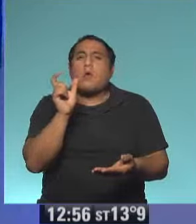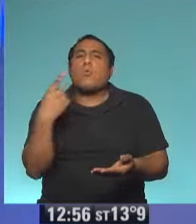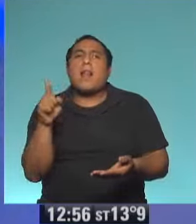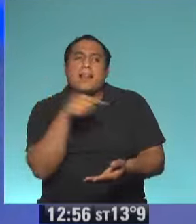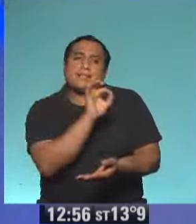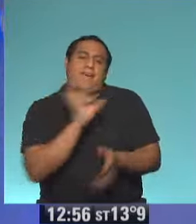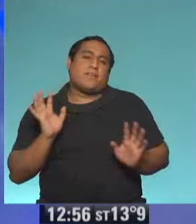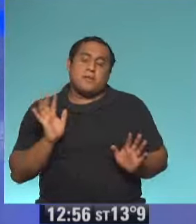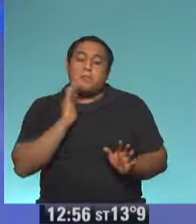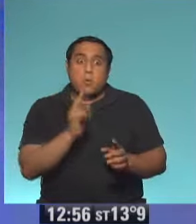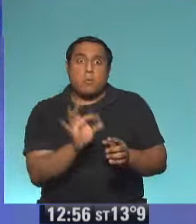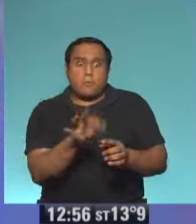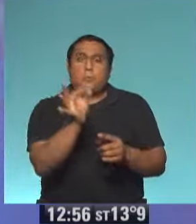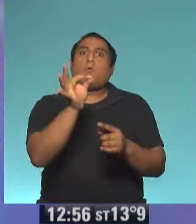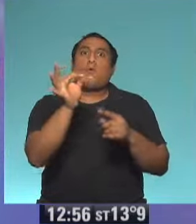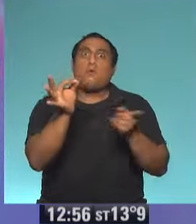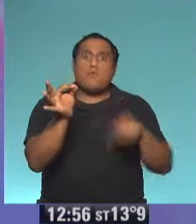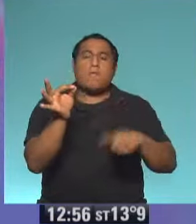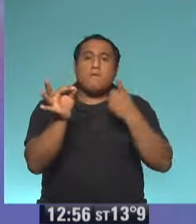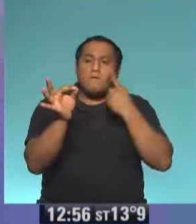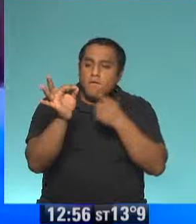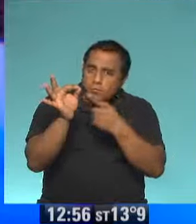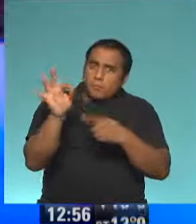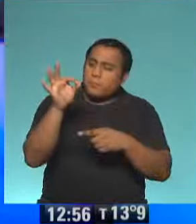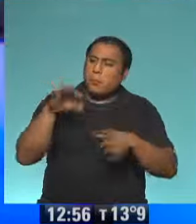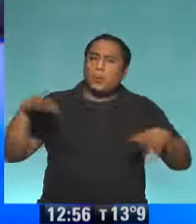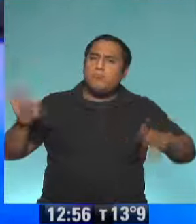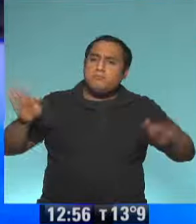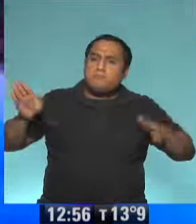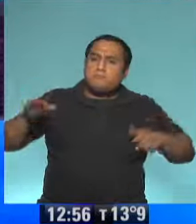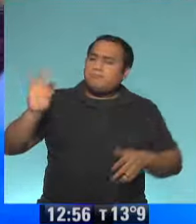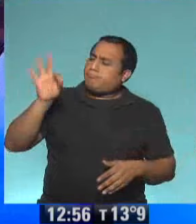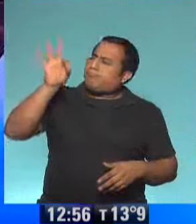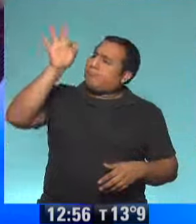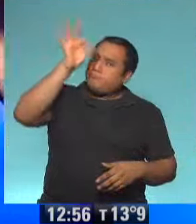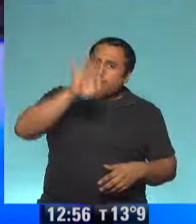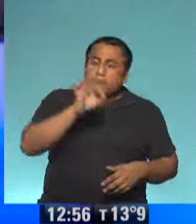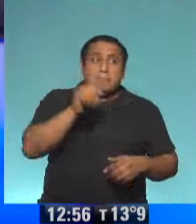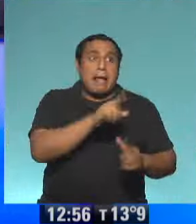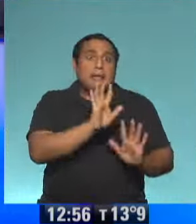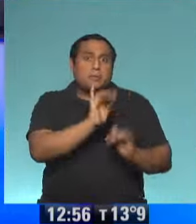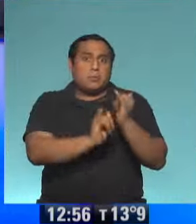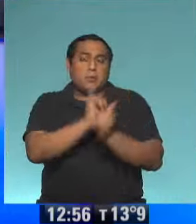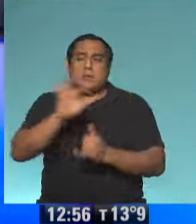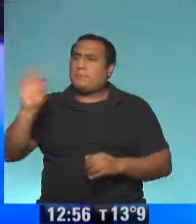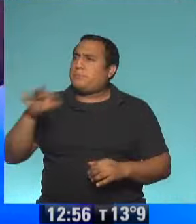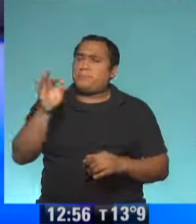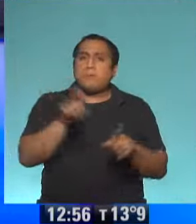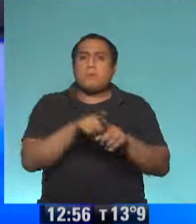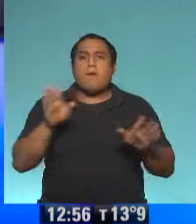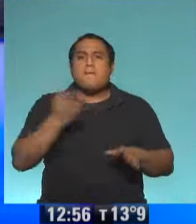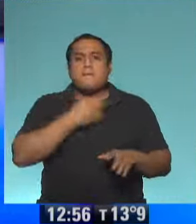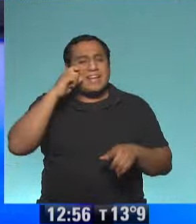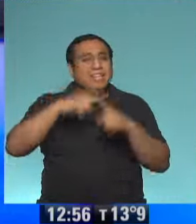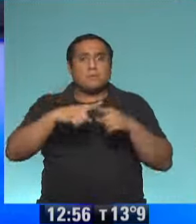En instantes, la mosca vuelve a la vida y despliega sus alas traslúcidas, así lo contó ella, como el ave fénix, que